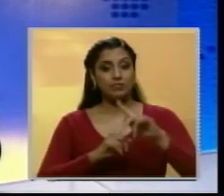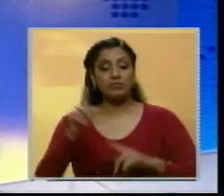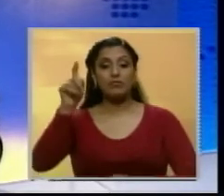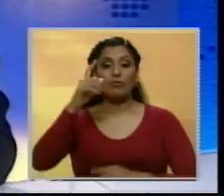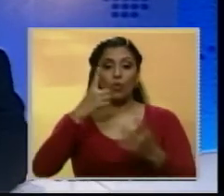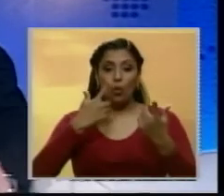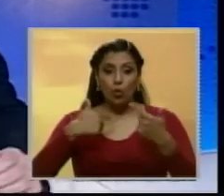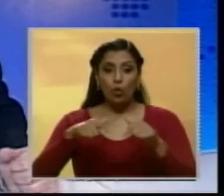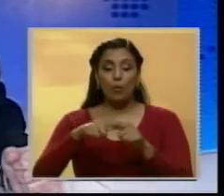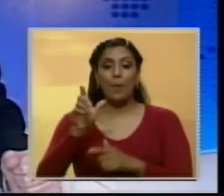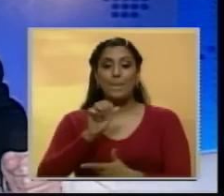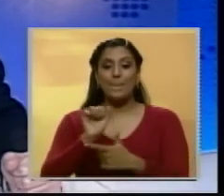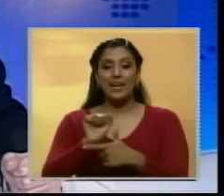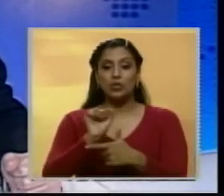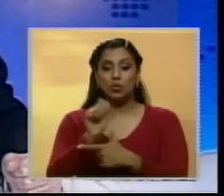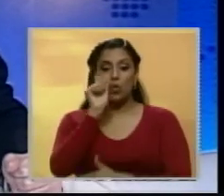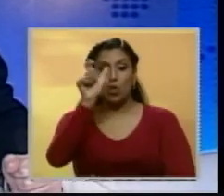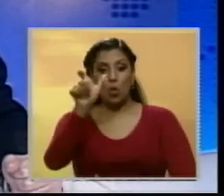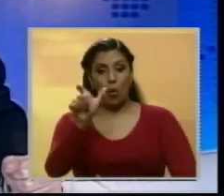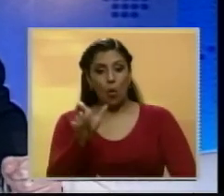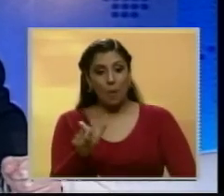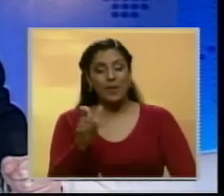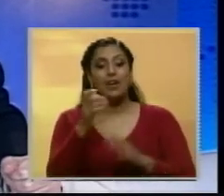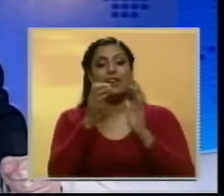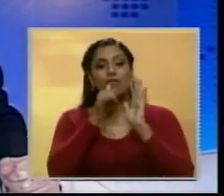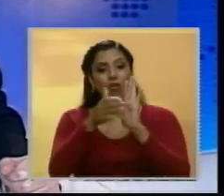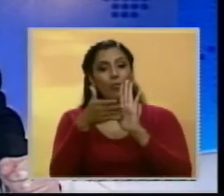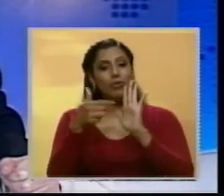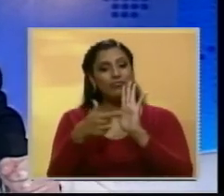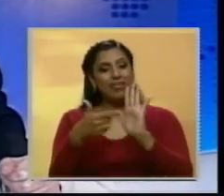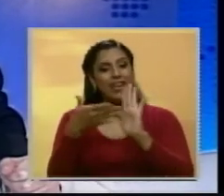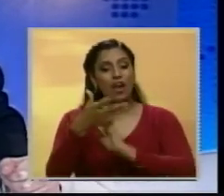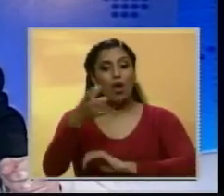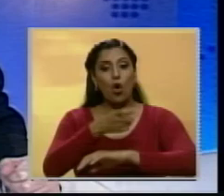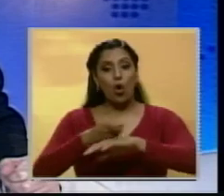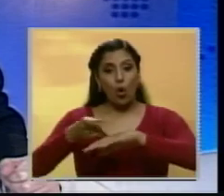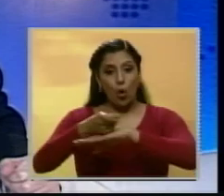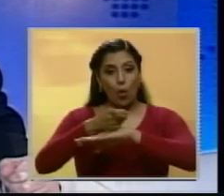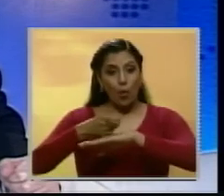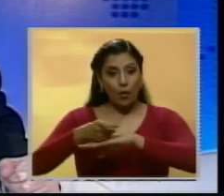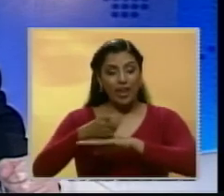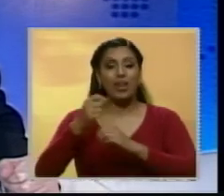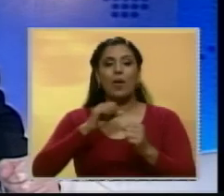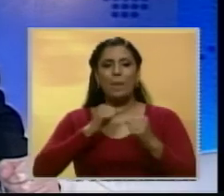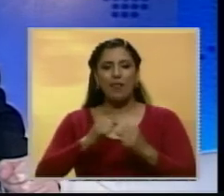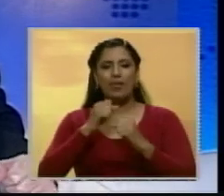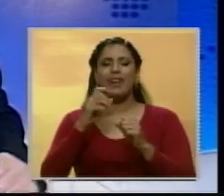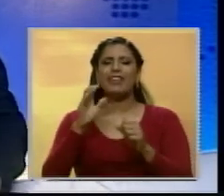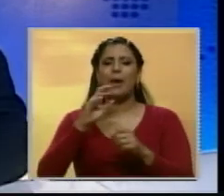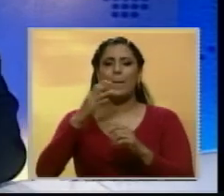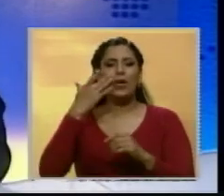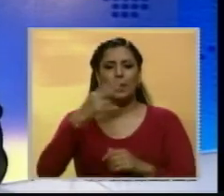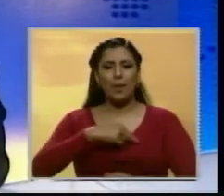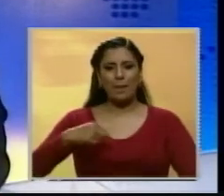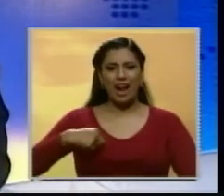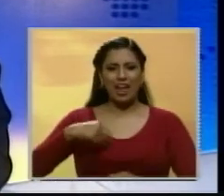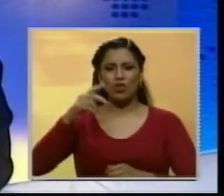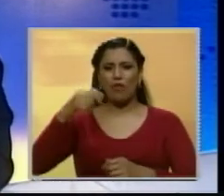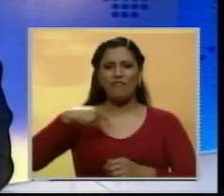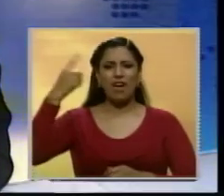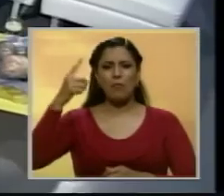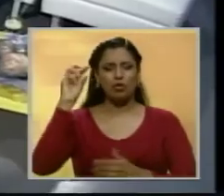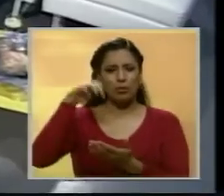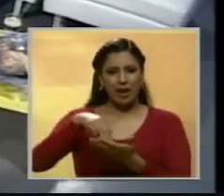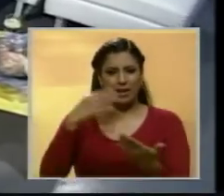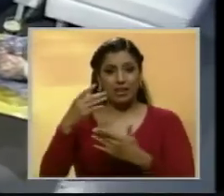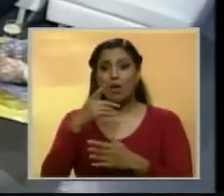dirigente nacional por el PSUV, Carlos Sierra, indicó que el gobierno nacional refuerza la seguridad del pueblo al desmantelar bandas como la del Picure.